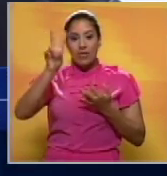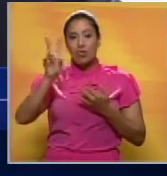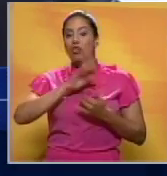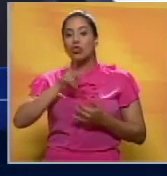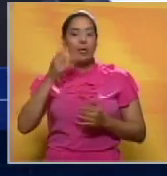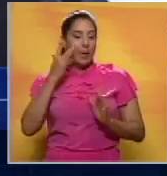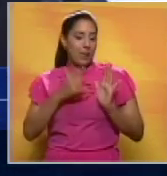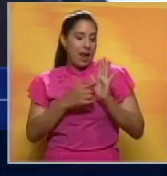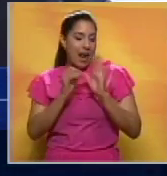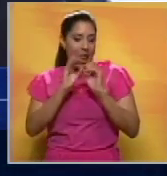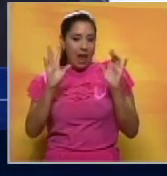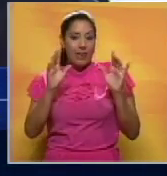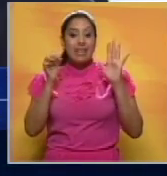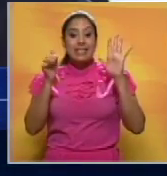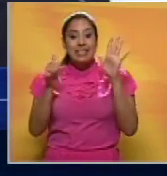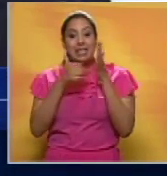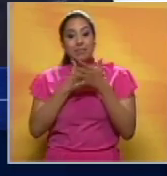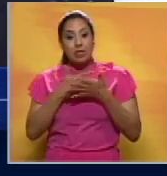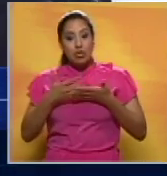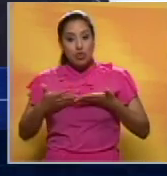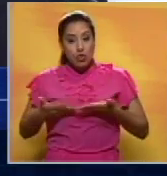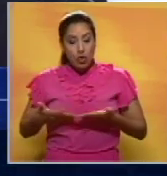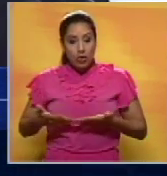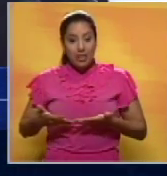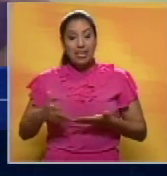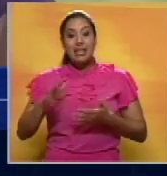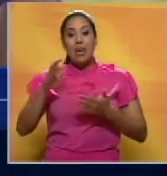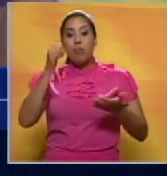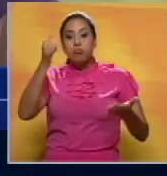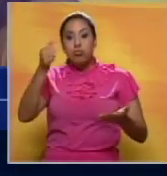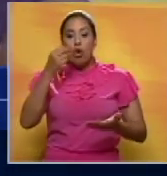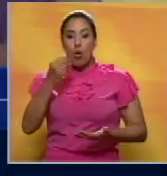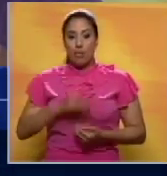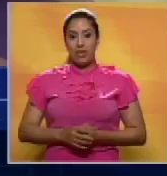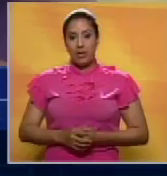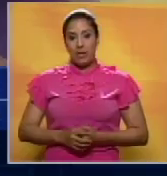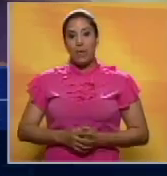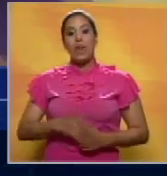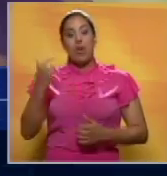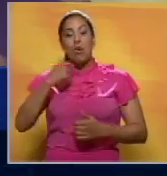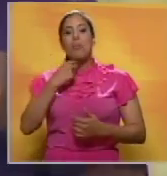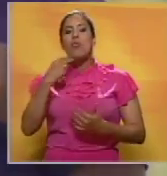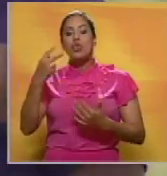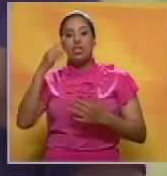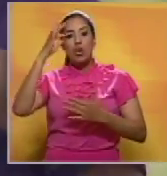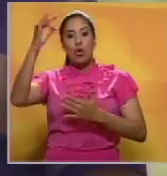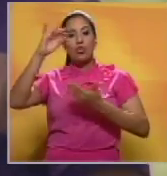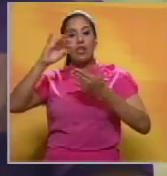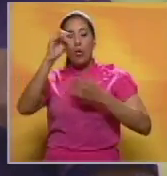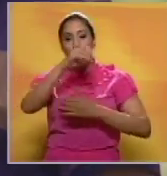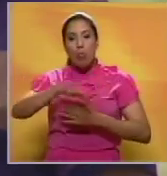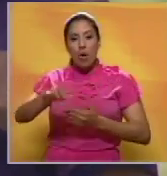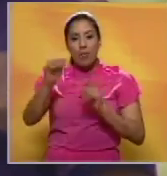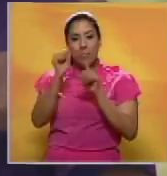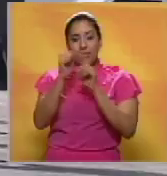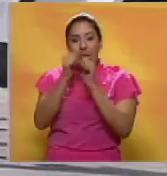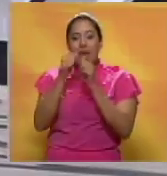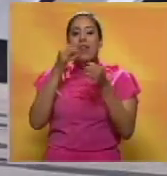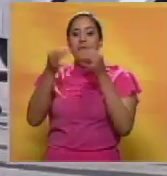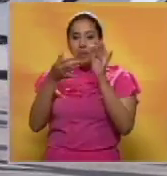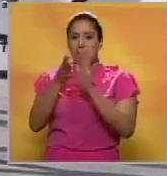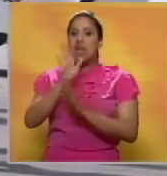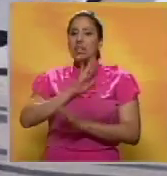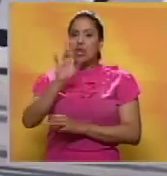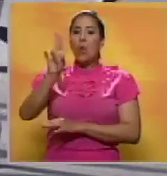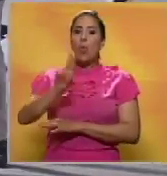Te pongo un ejemplo muy claro: 6 millones de CLAC. Luis Romero, vocero del Consejo Popular Minero, aseguró que se